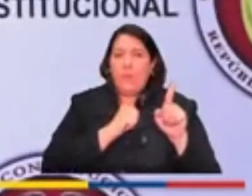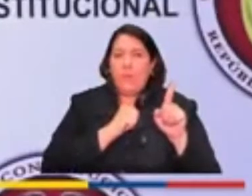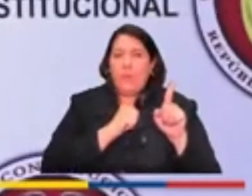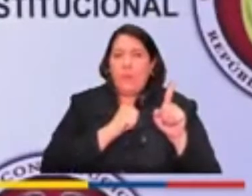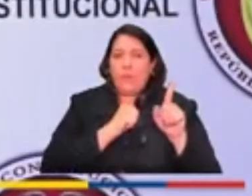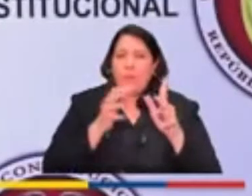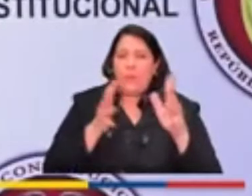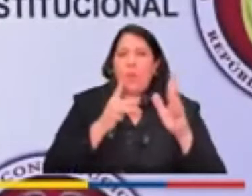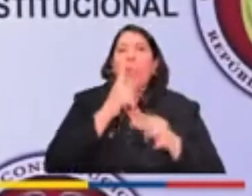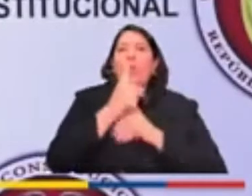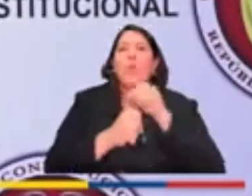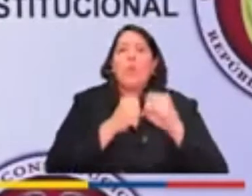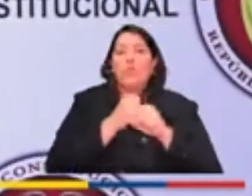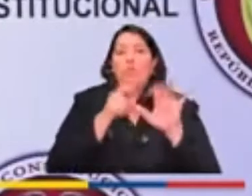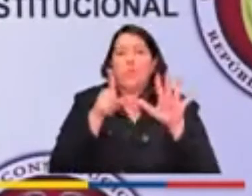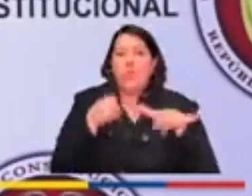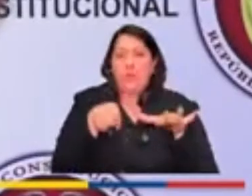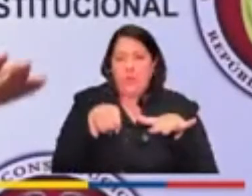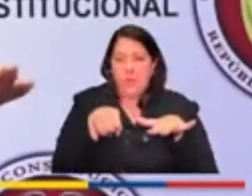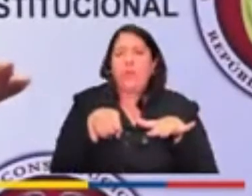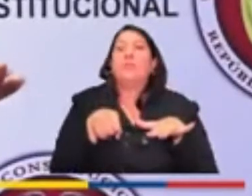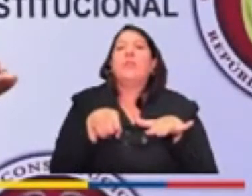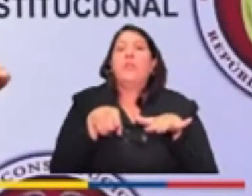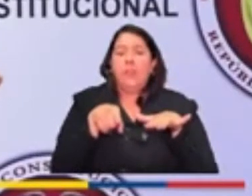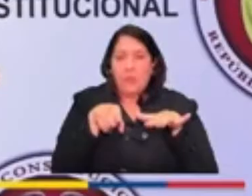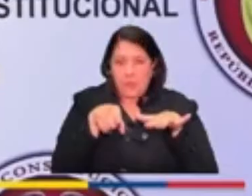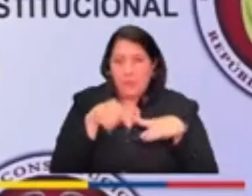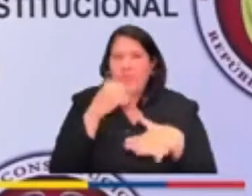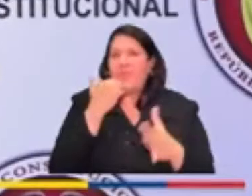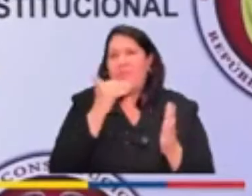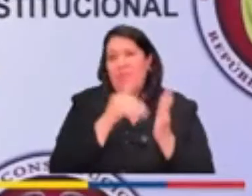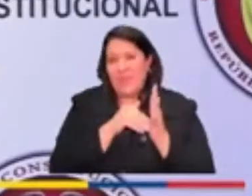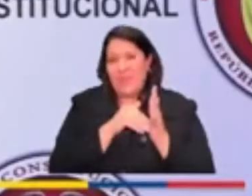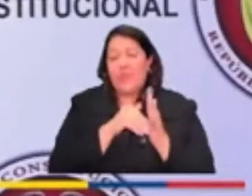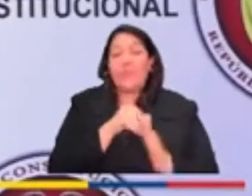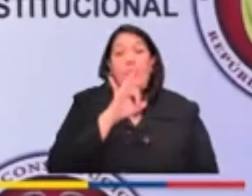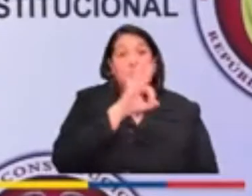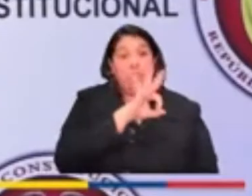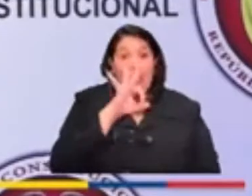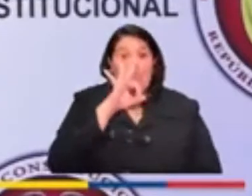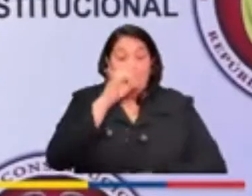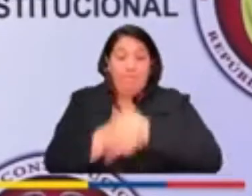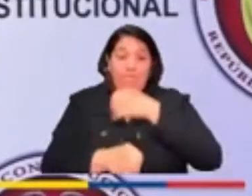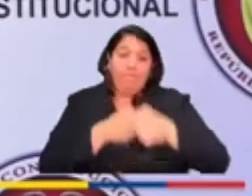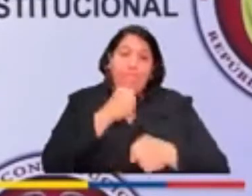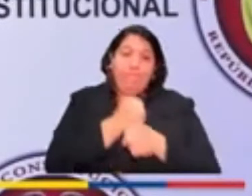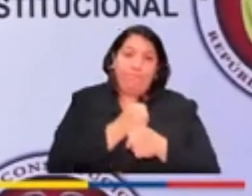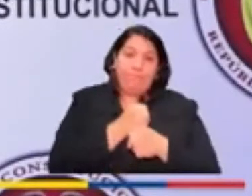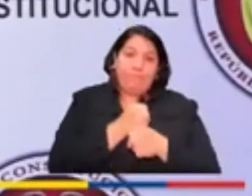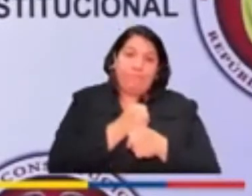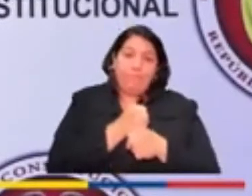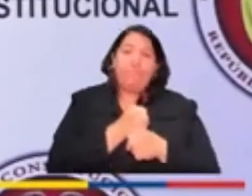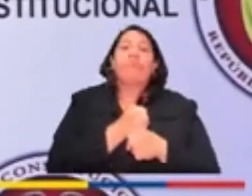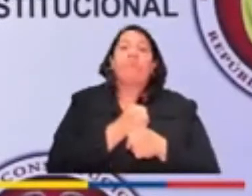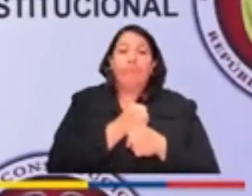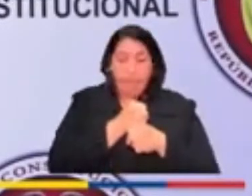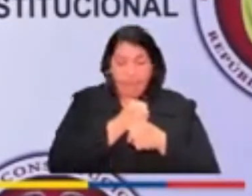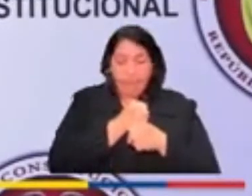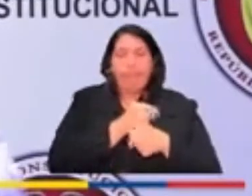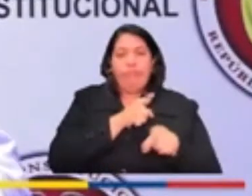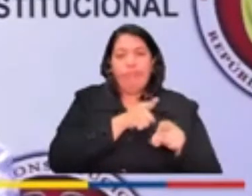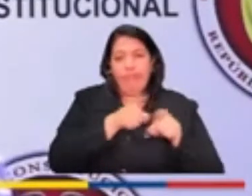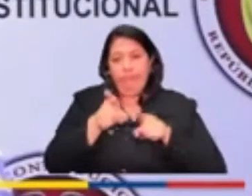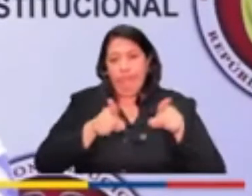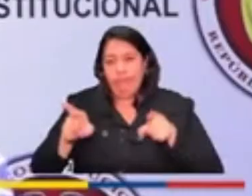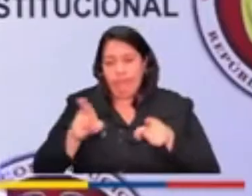un año y medio. Y ya tenemos ejemplos de 33 años que están radicados para pueblos en La